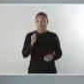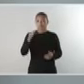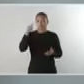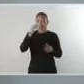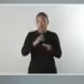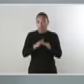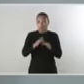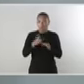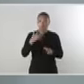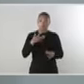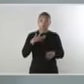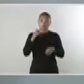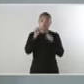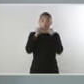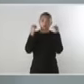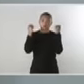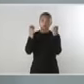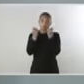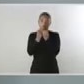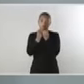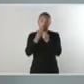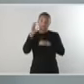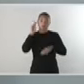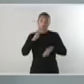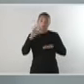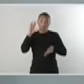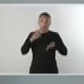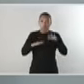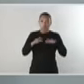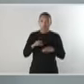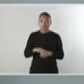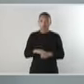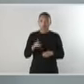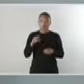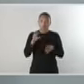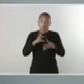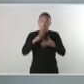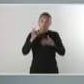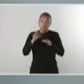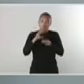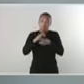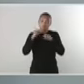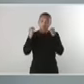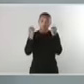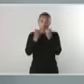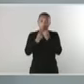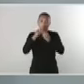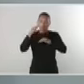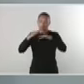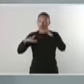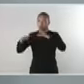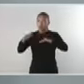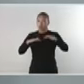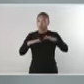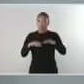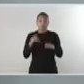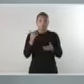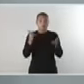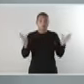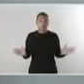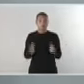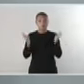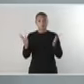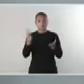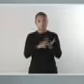tenemos una sociedad descompuesta un tejido social diluido promovamos los valores desde